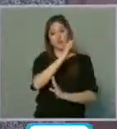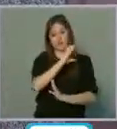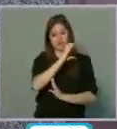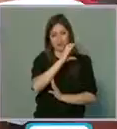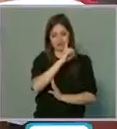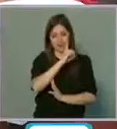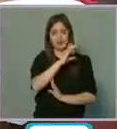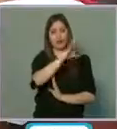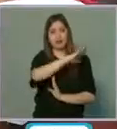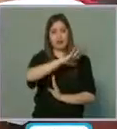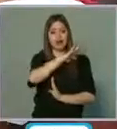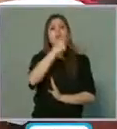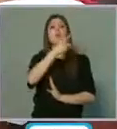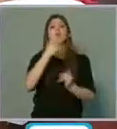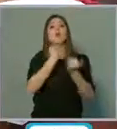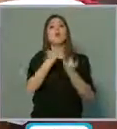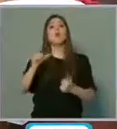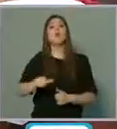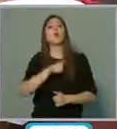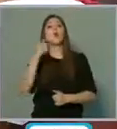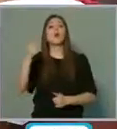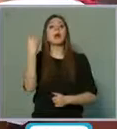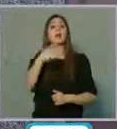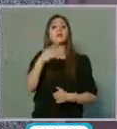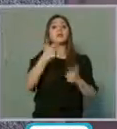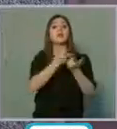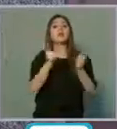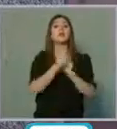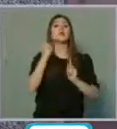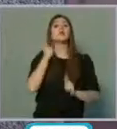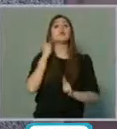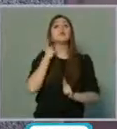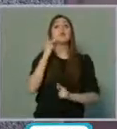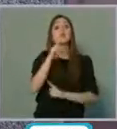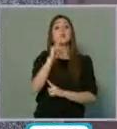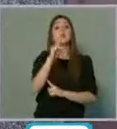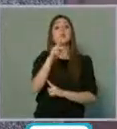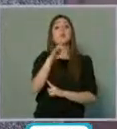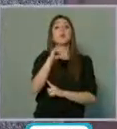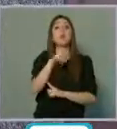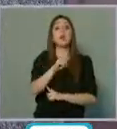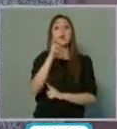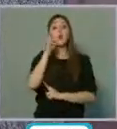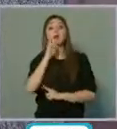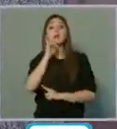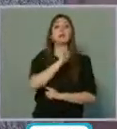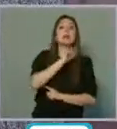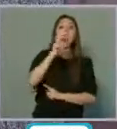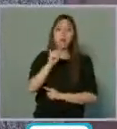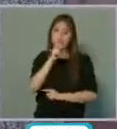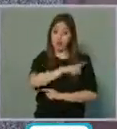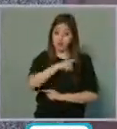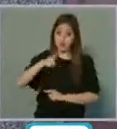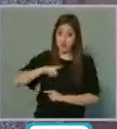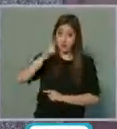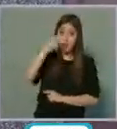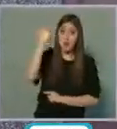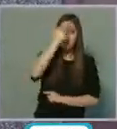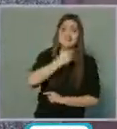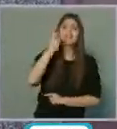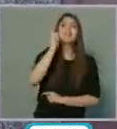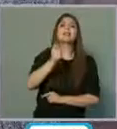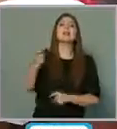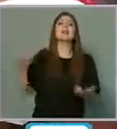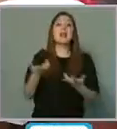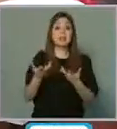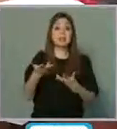la mayoría son demócratas, 14 son del Partido Republicano, y pues bueno, esto le dará una fuerza muy importante a Gavin Newsom. No hay que perderle la pista. Siempre